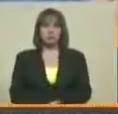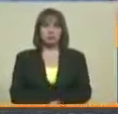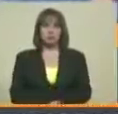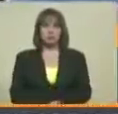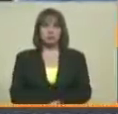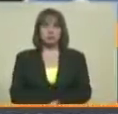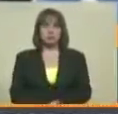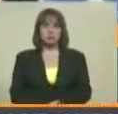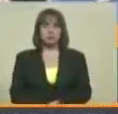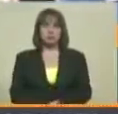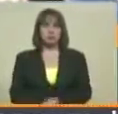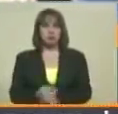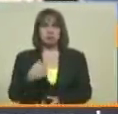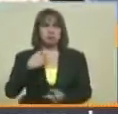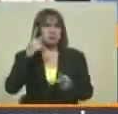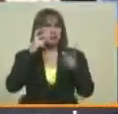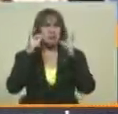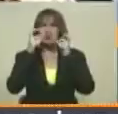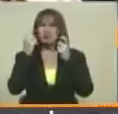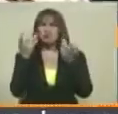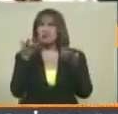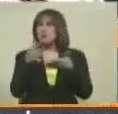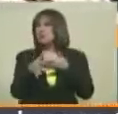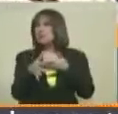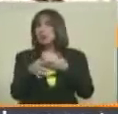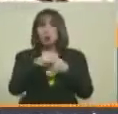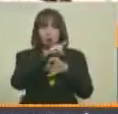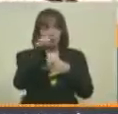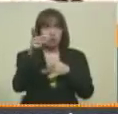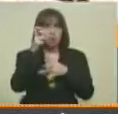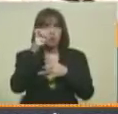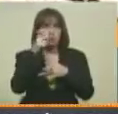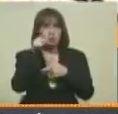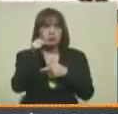Yo por aquí no me escucho. ¿Ustedes me escuchan?